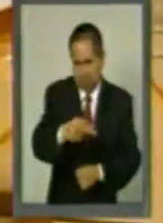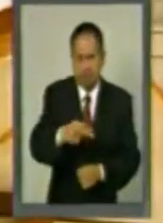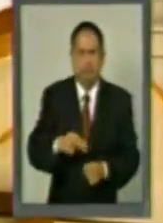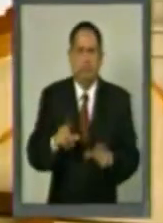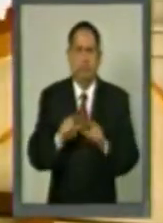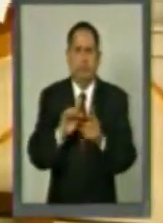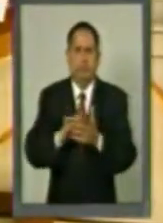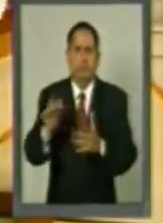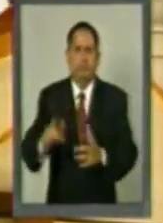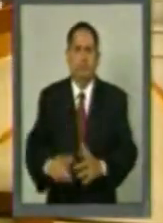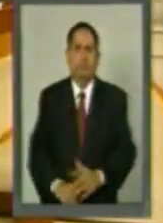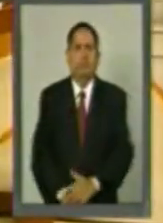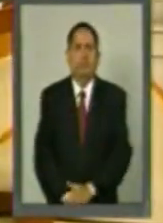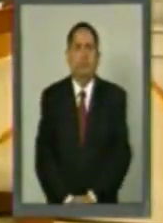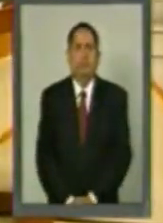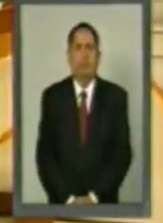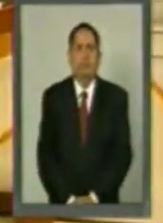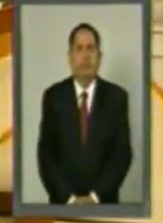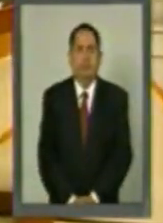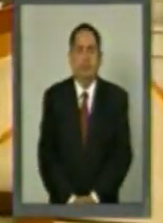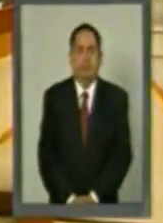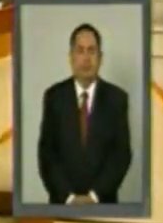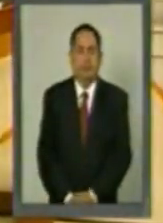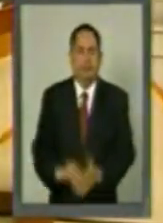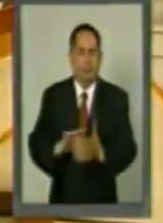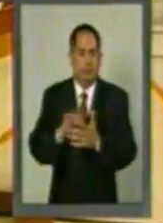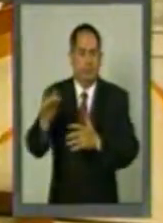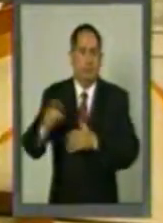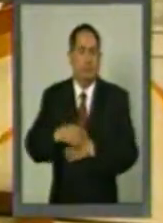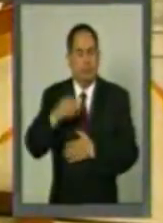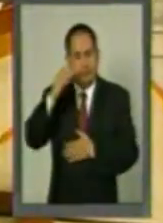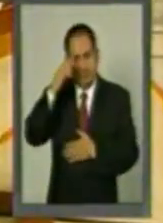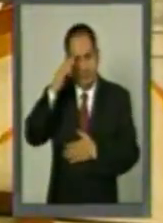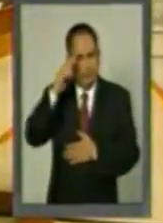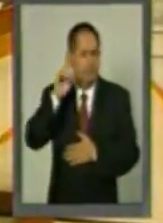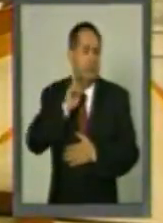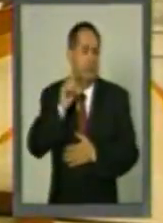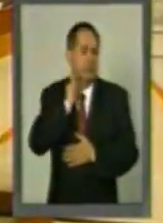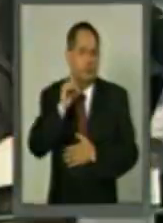Muchas gracias, senadora Cristina Díaz.